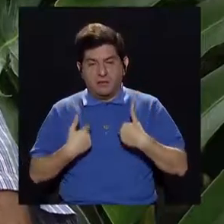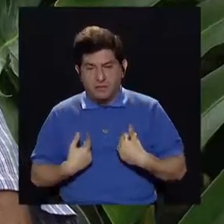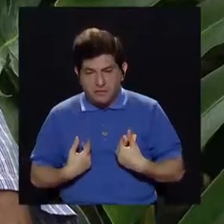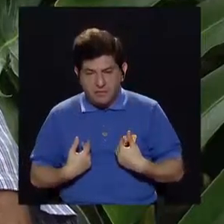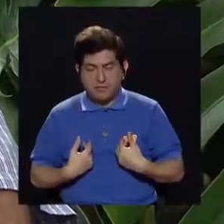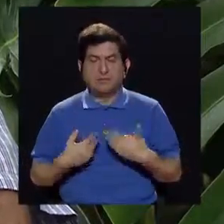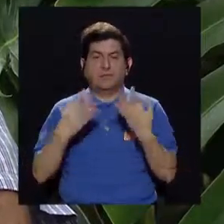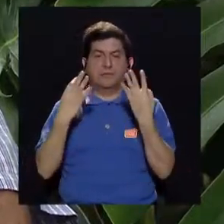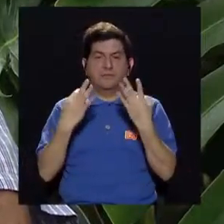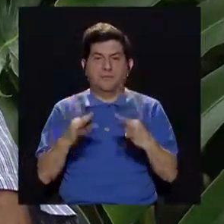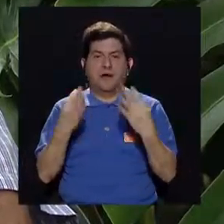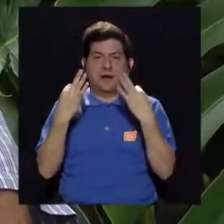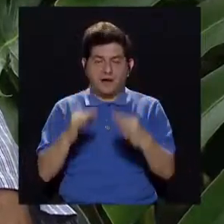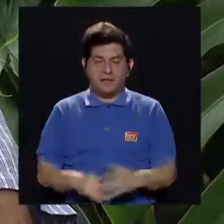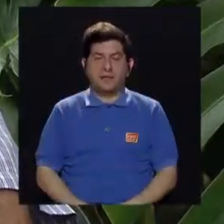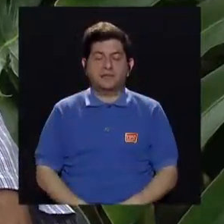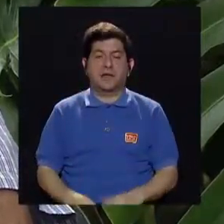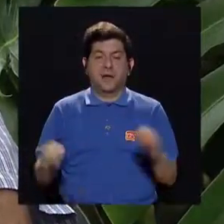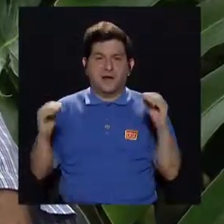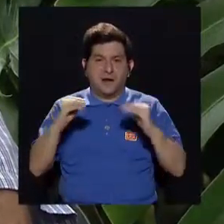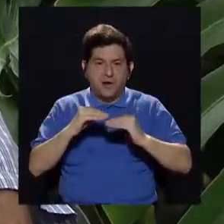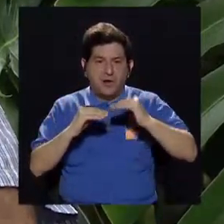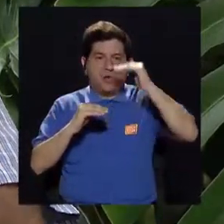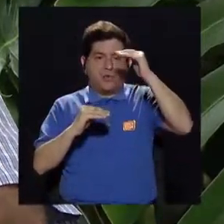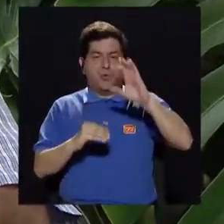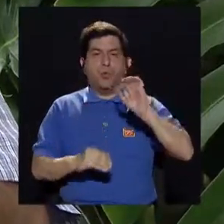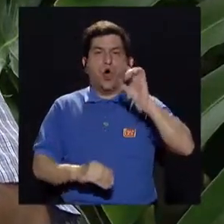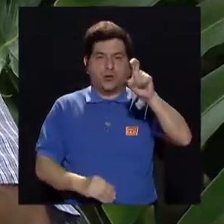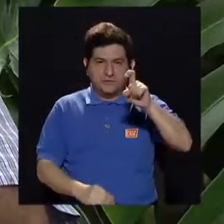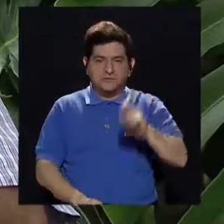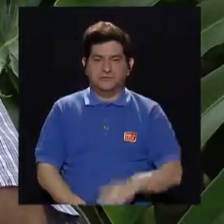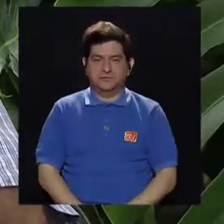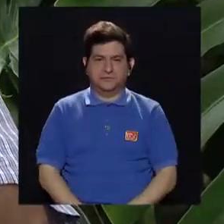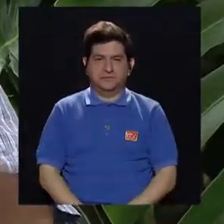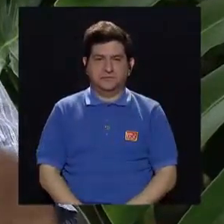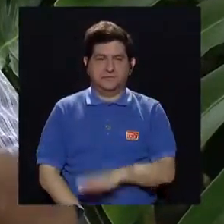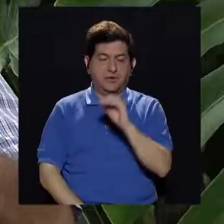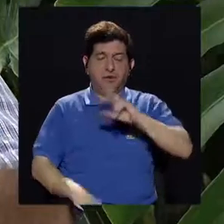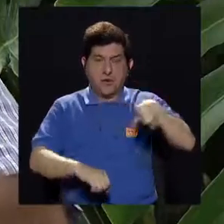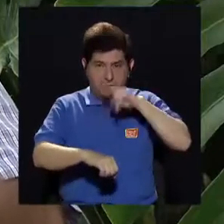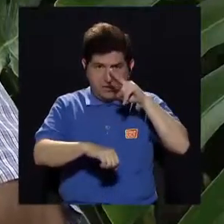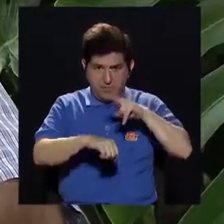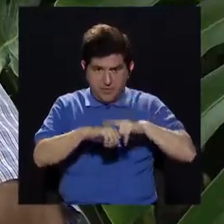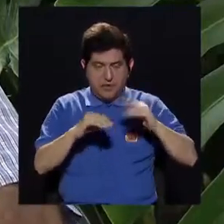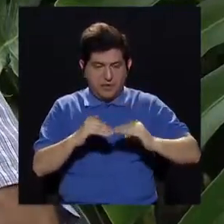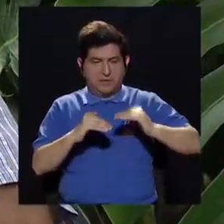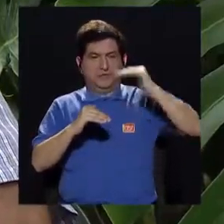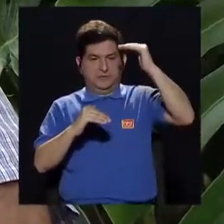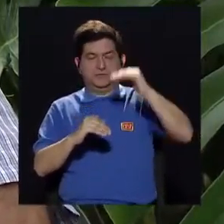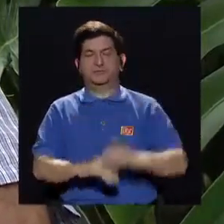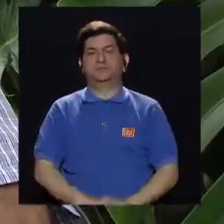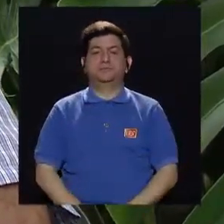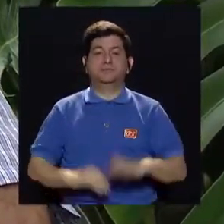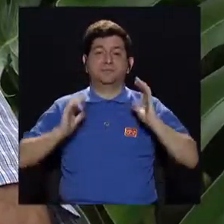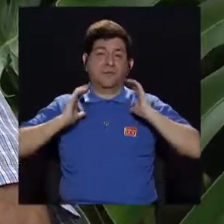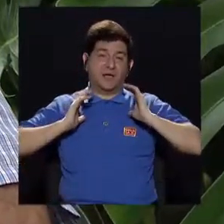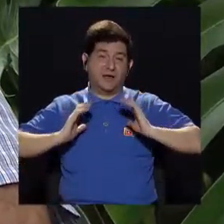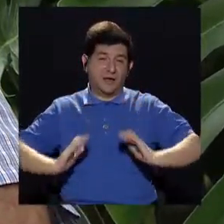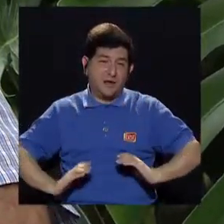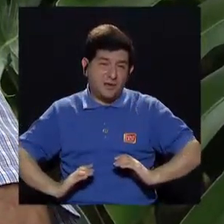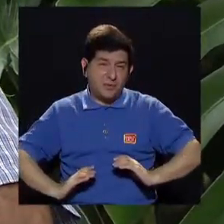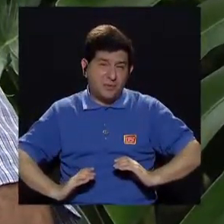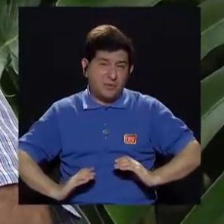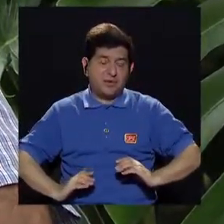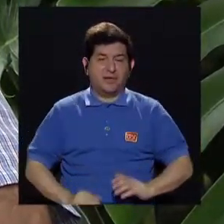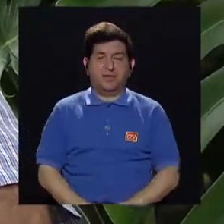va a intentar absorber más oxígeno, ¿verdad? Respirar más fuerte y más frecuentemente, ¿verdad? Entonces el cuerpo,